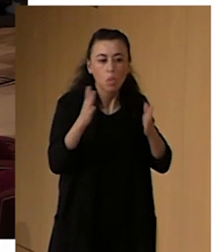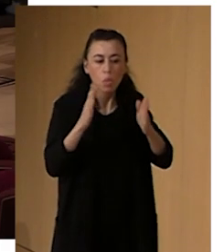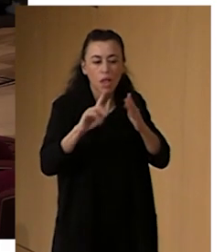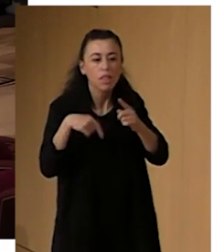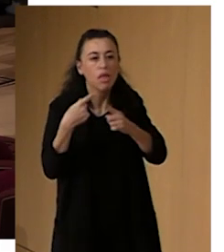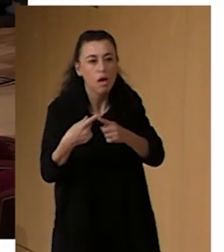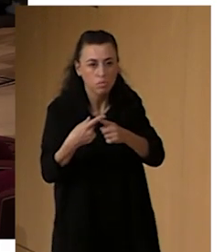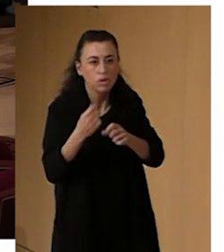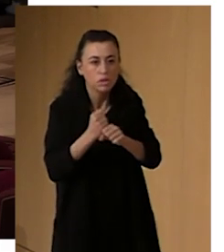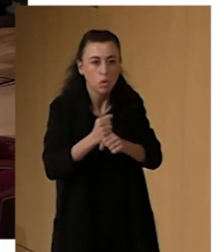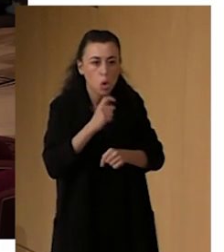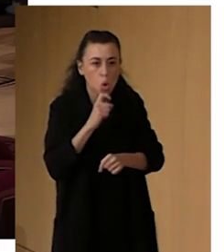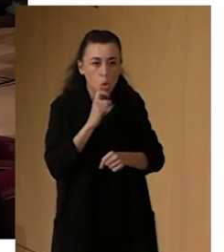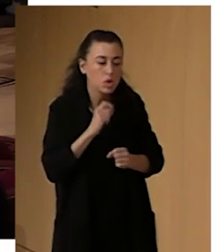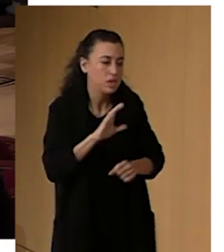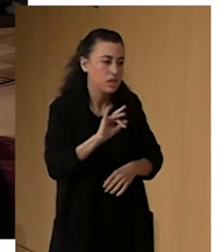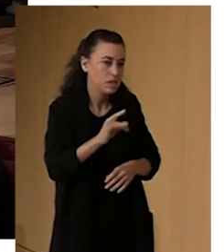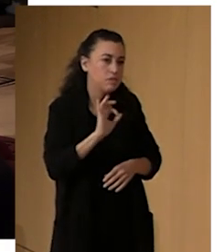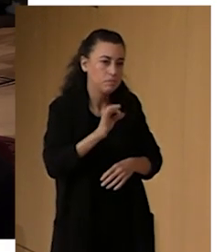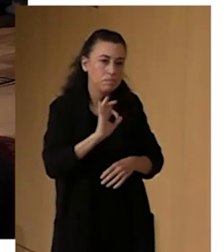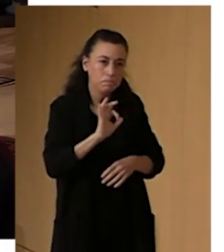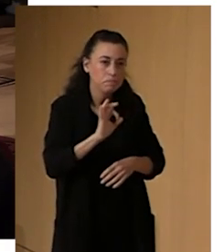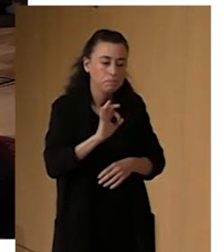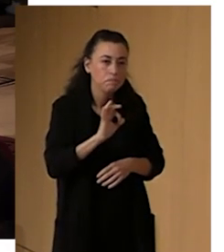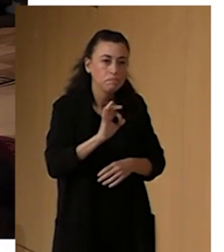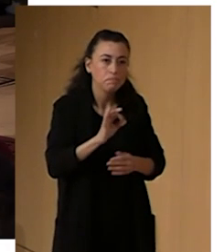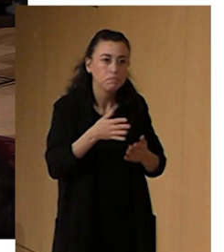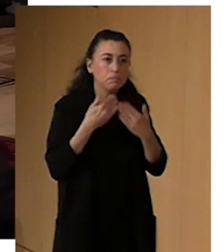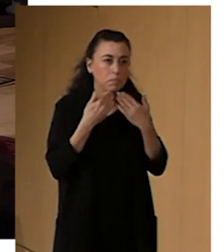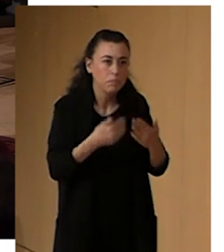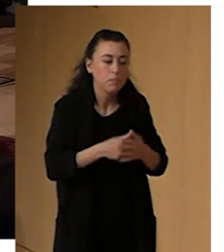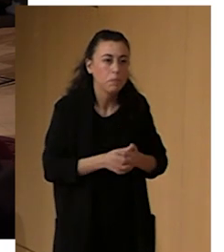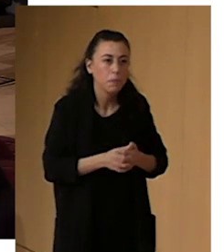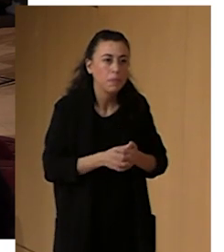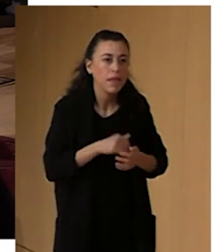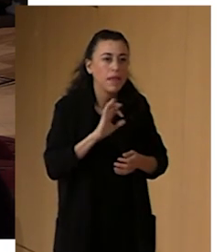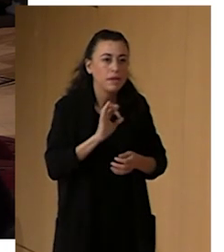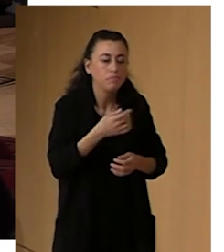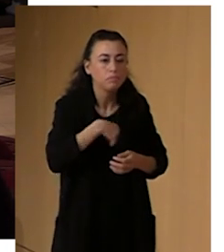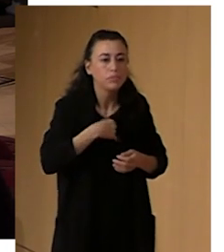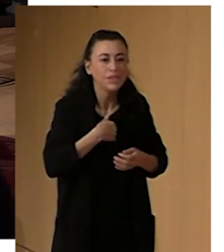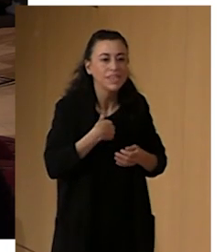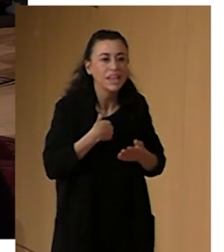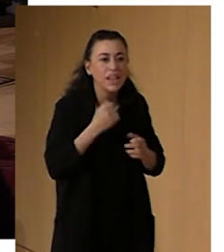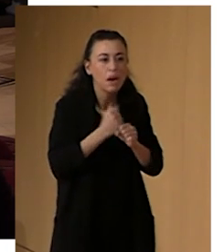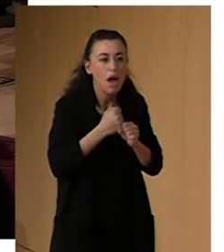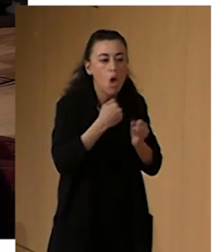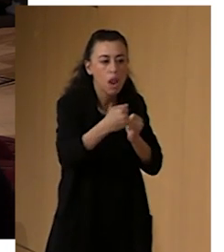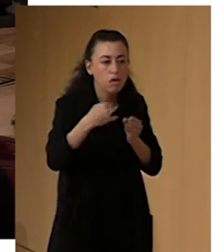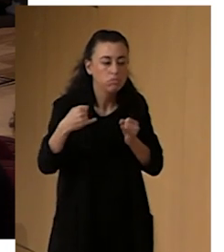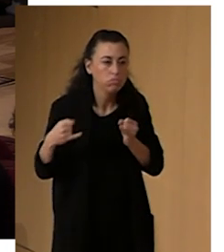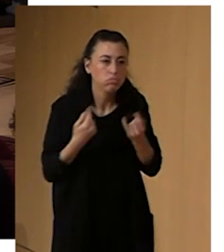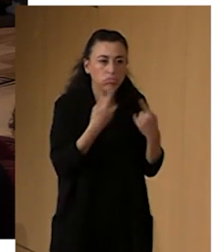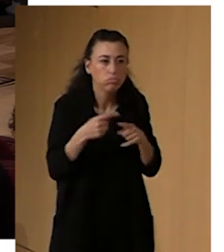es bueno pues muchas gracias efectivamente e bueno nosotros tenemos varias líneas de trabajo en cuanto a